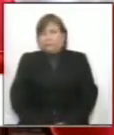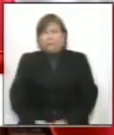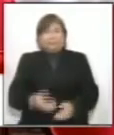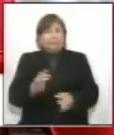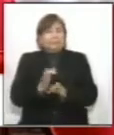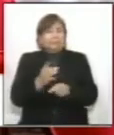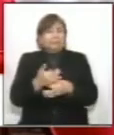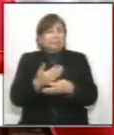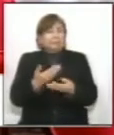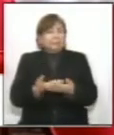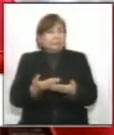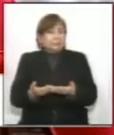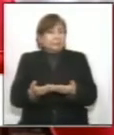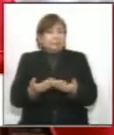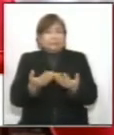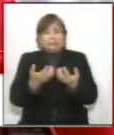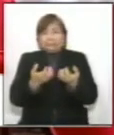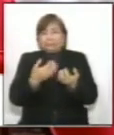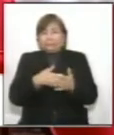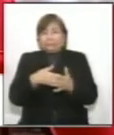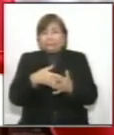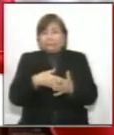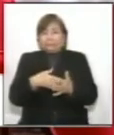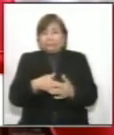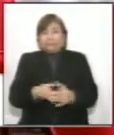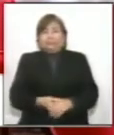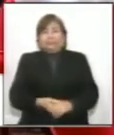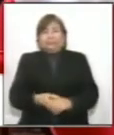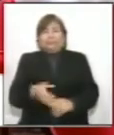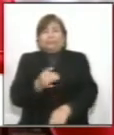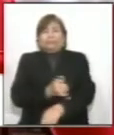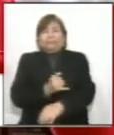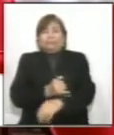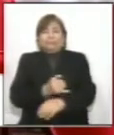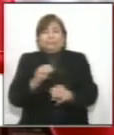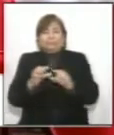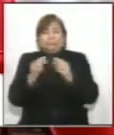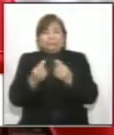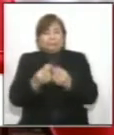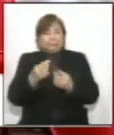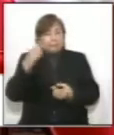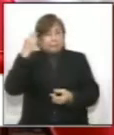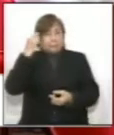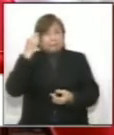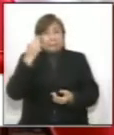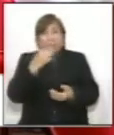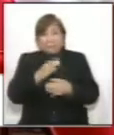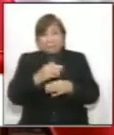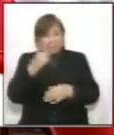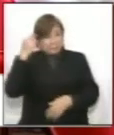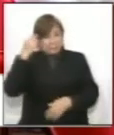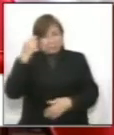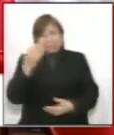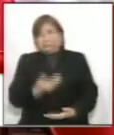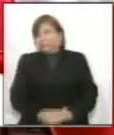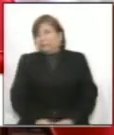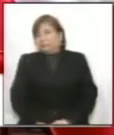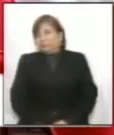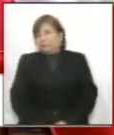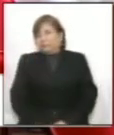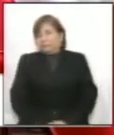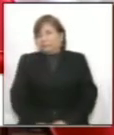formas, pretendiendo debilitar la institucionalidad de los partidos políticos es la forma de hacer política,